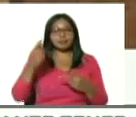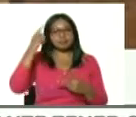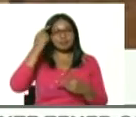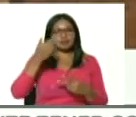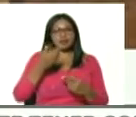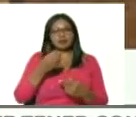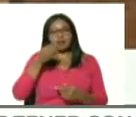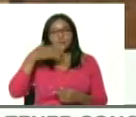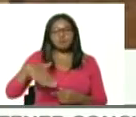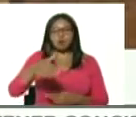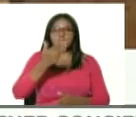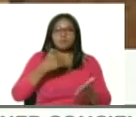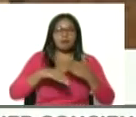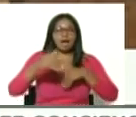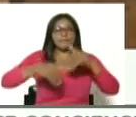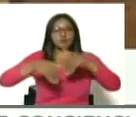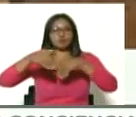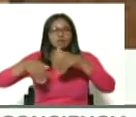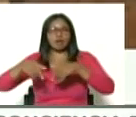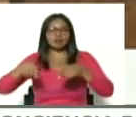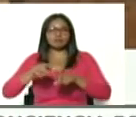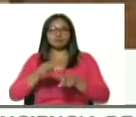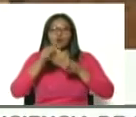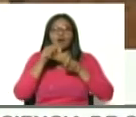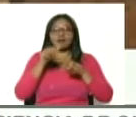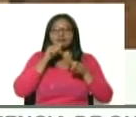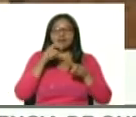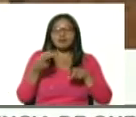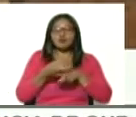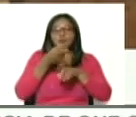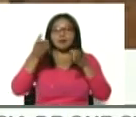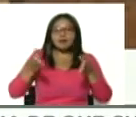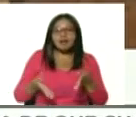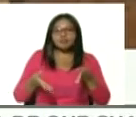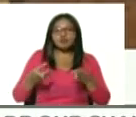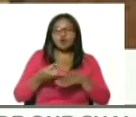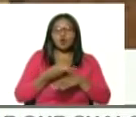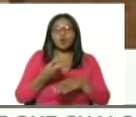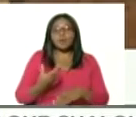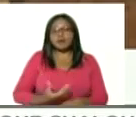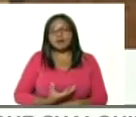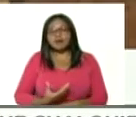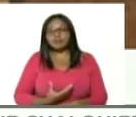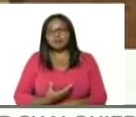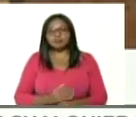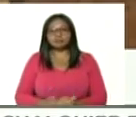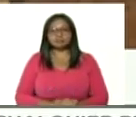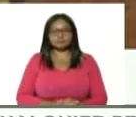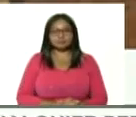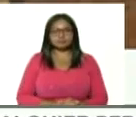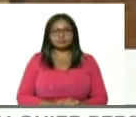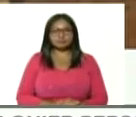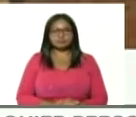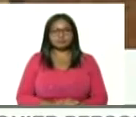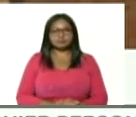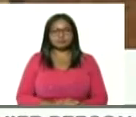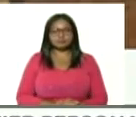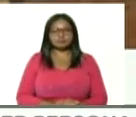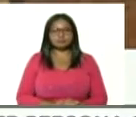pueblo salga a votar para elegir sus gobernadores, sus gobernadoras y sus alcaldías.